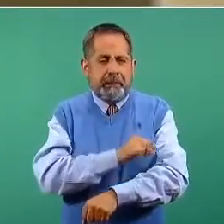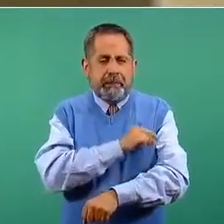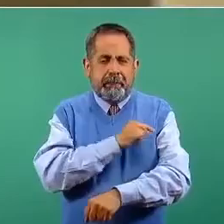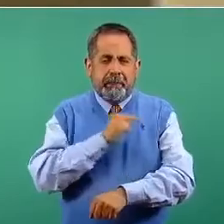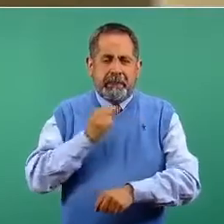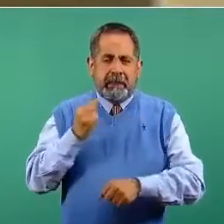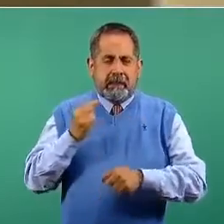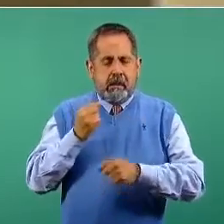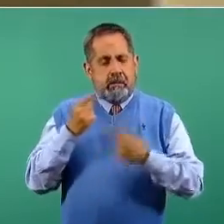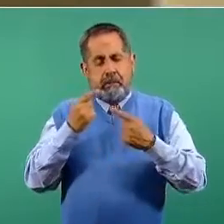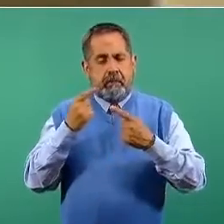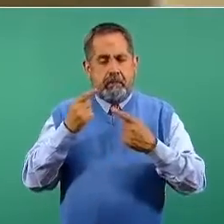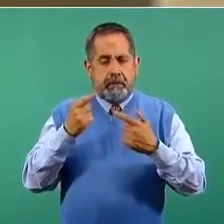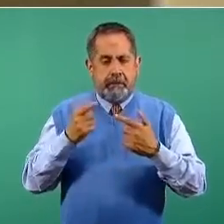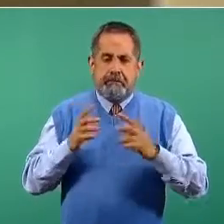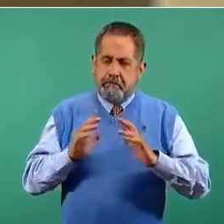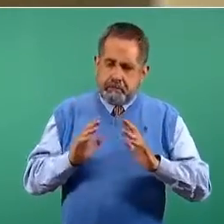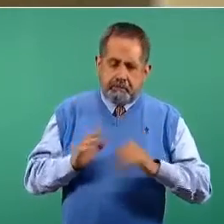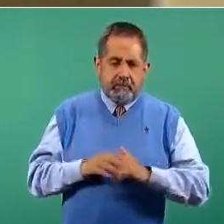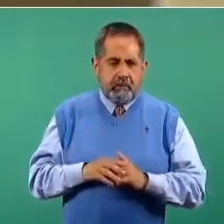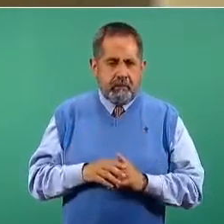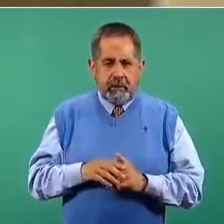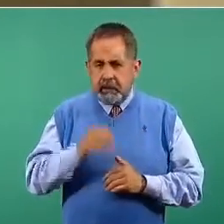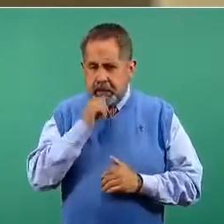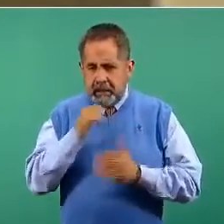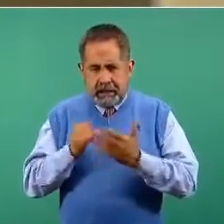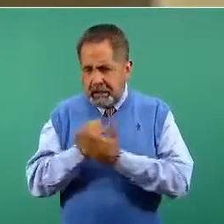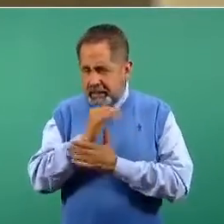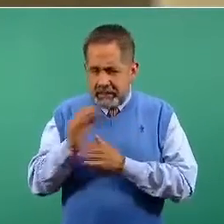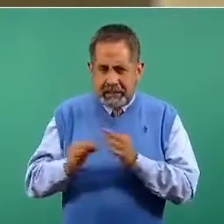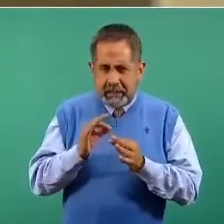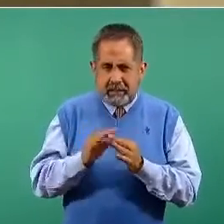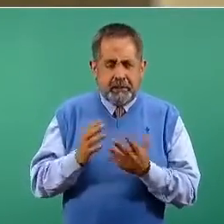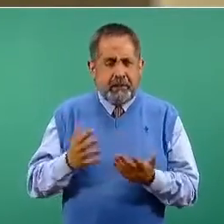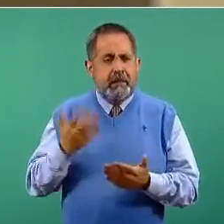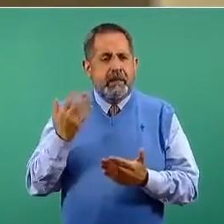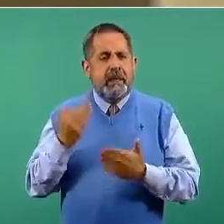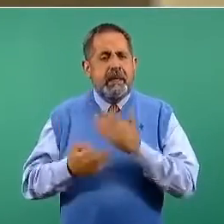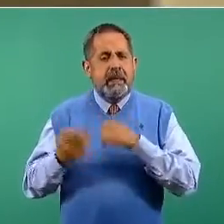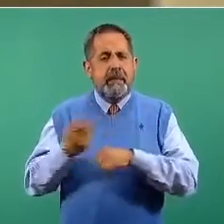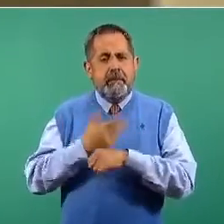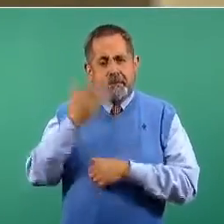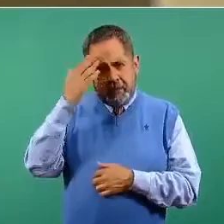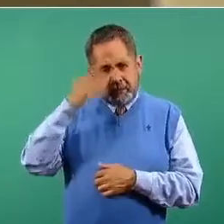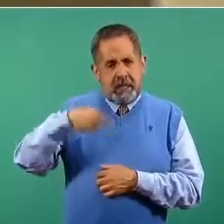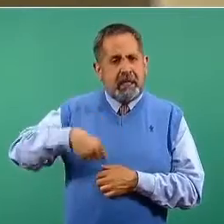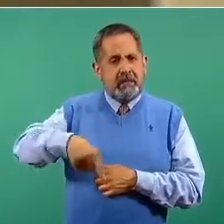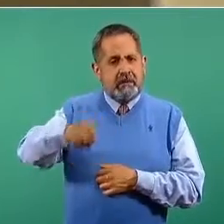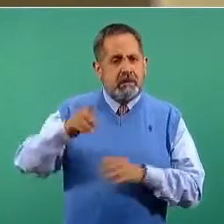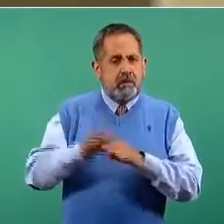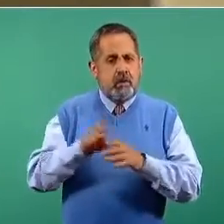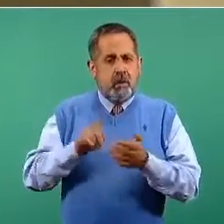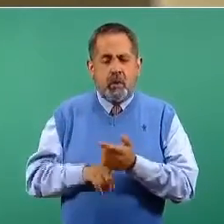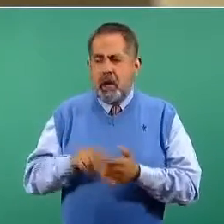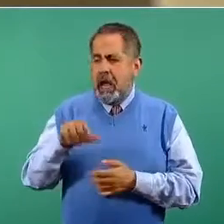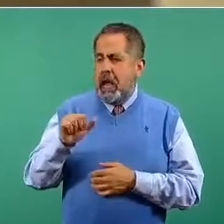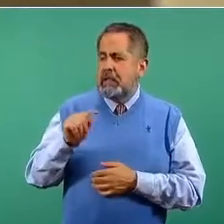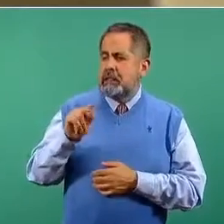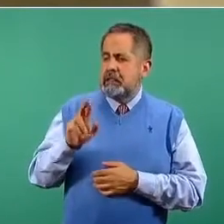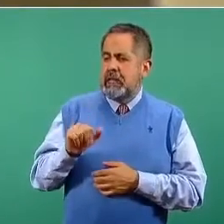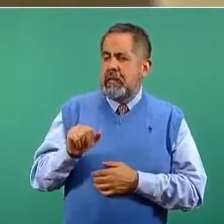¿no? Cómo se vinculan. Pero saber qué va a pasar con la vacunación de AstraZeneca en